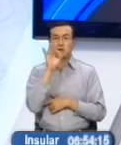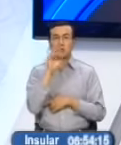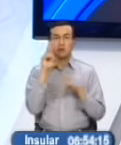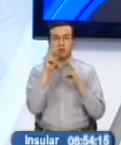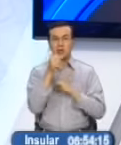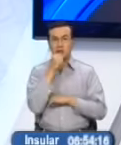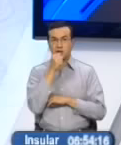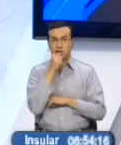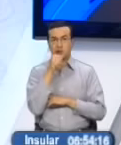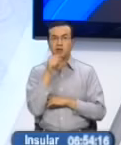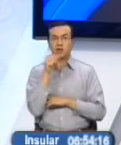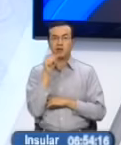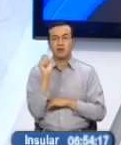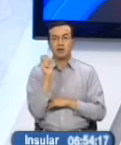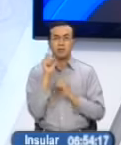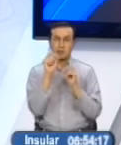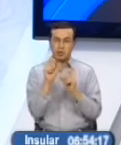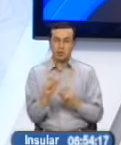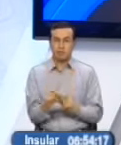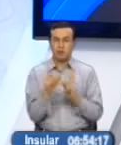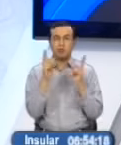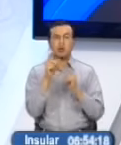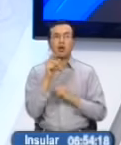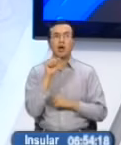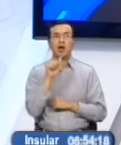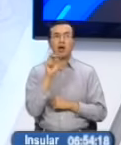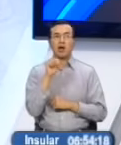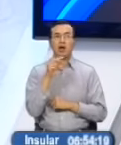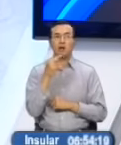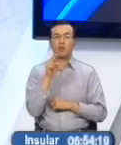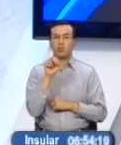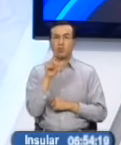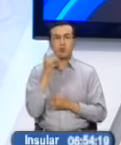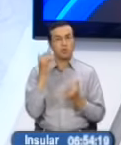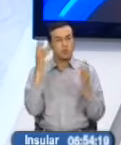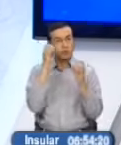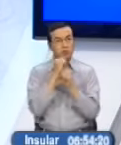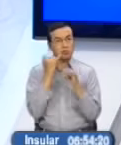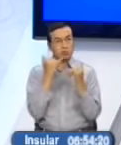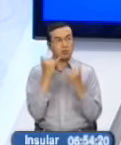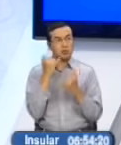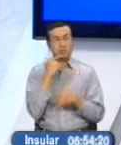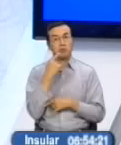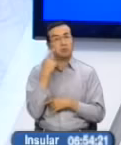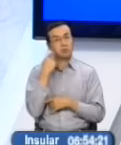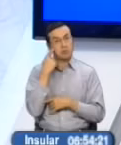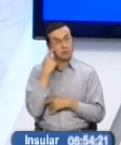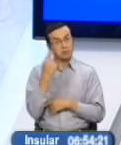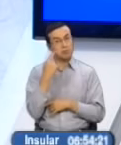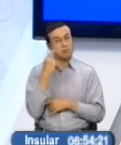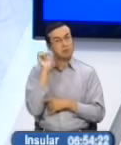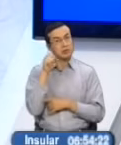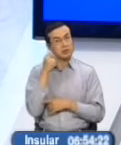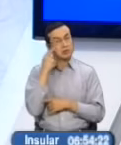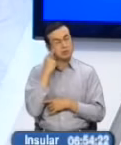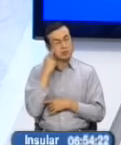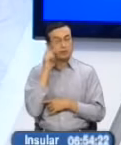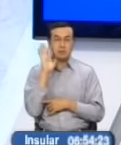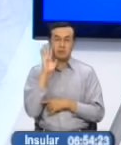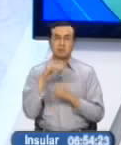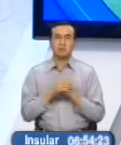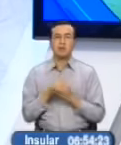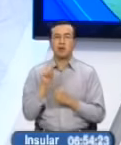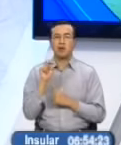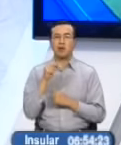segmento llamado el ping pong fue el delantero José Angulo. ¿Jugará esta noche? Yo digo que sí. Veremos si nos equivocamos o no.